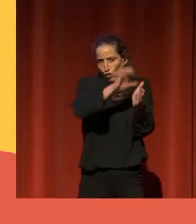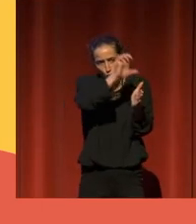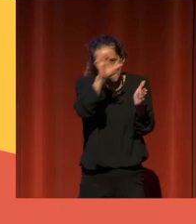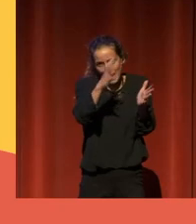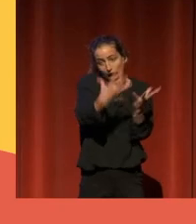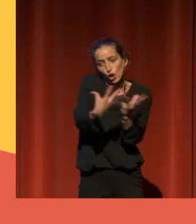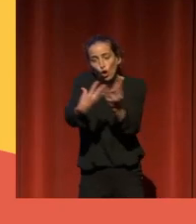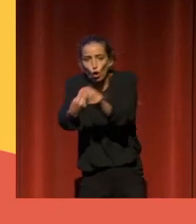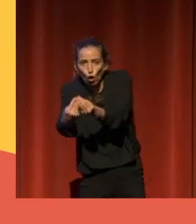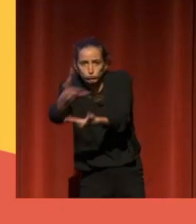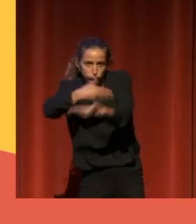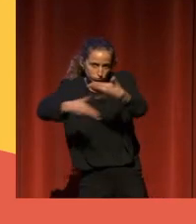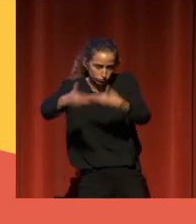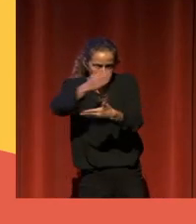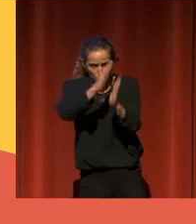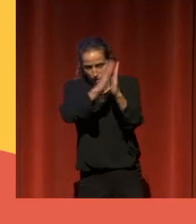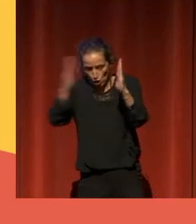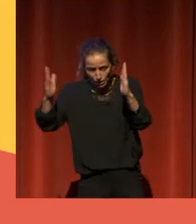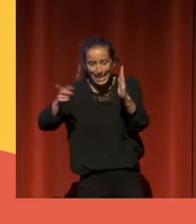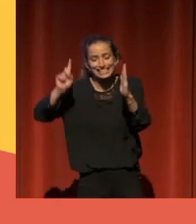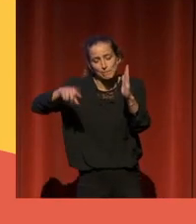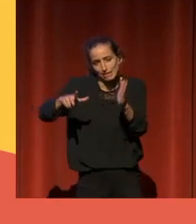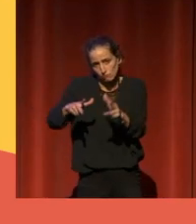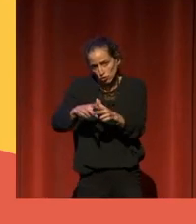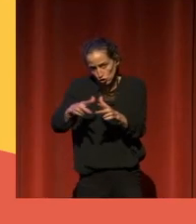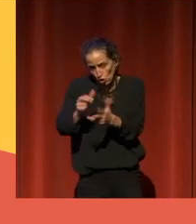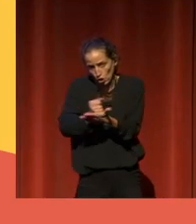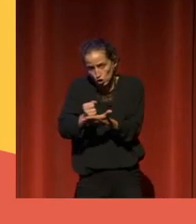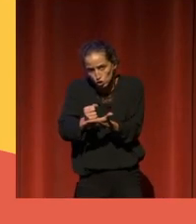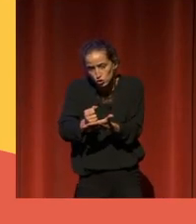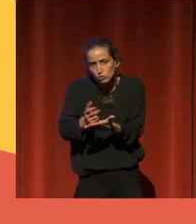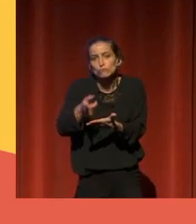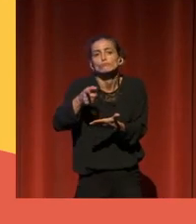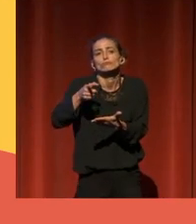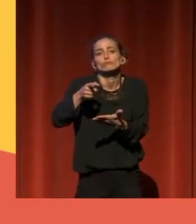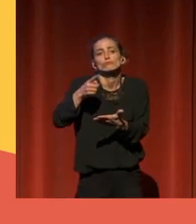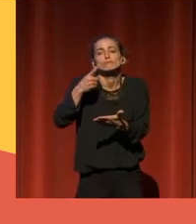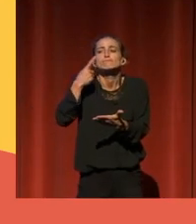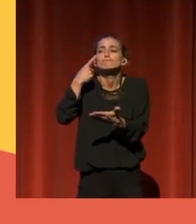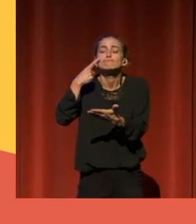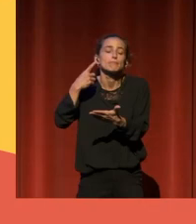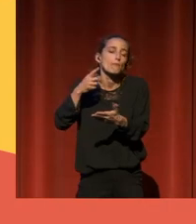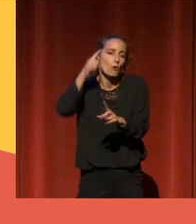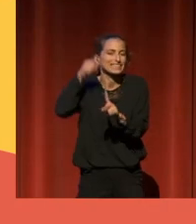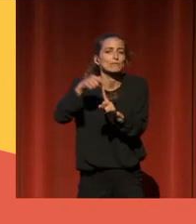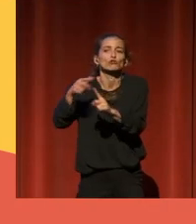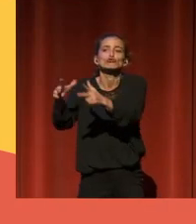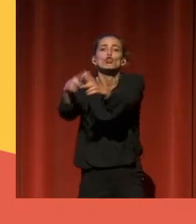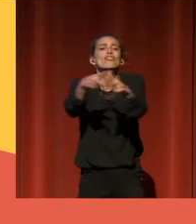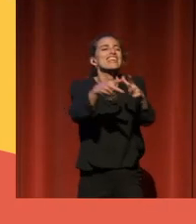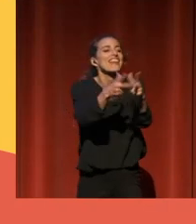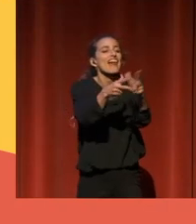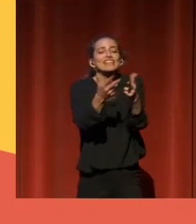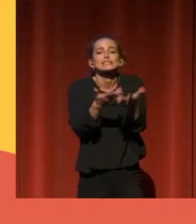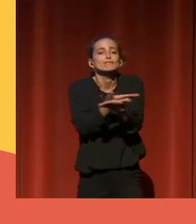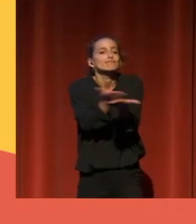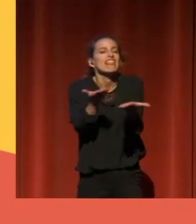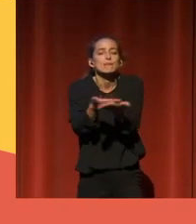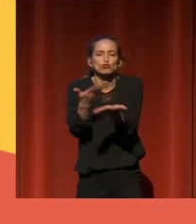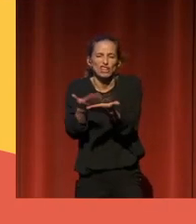bibliotecas y con socios eh demostrando los valores de las bibliotecas a las sociedades y también podríamos